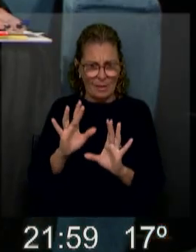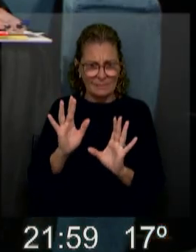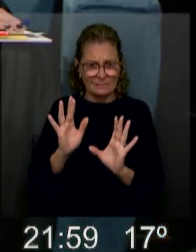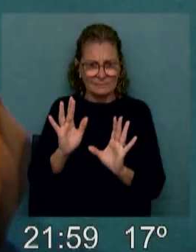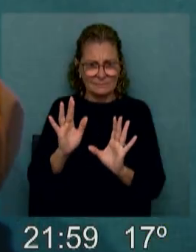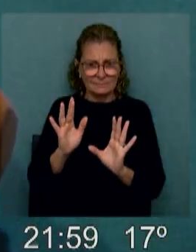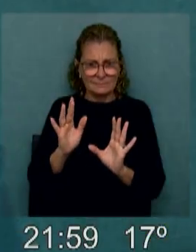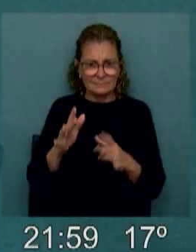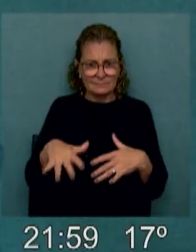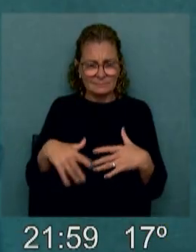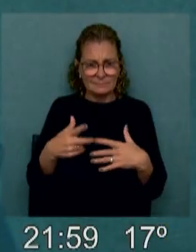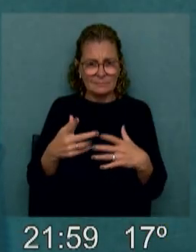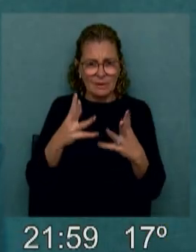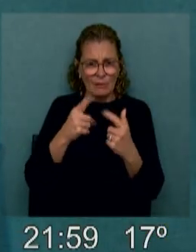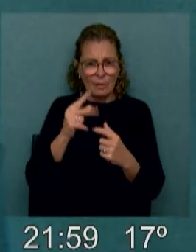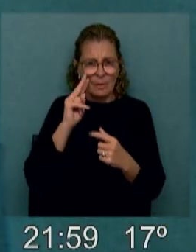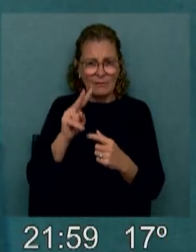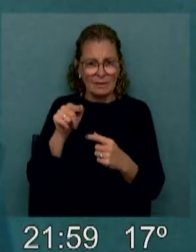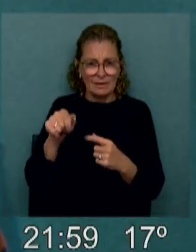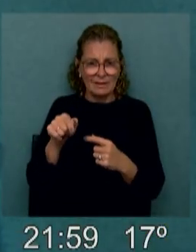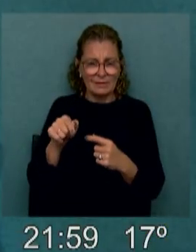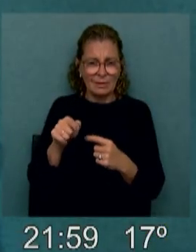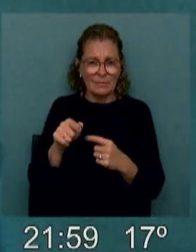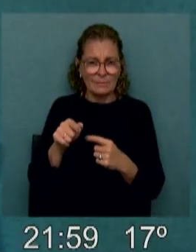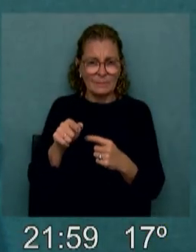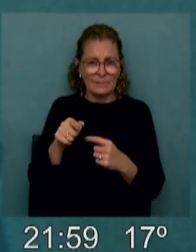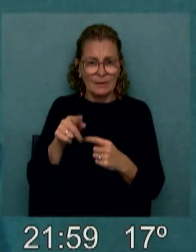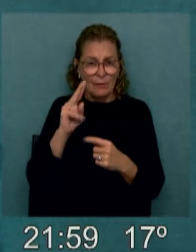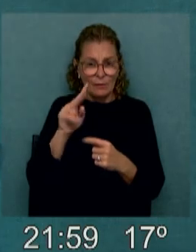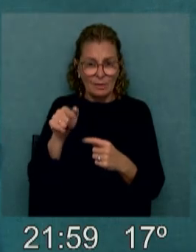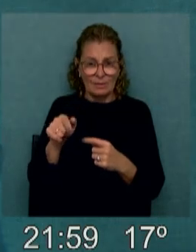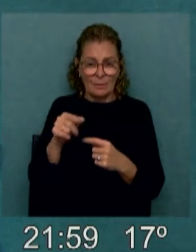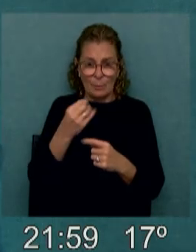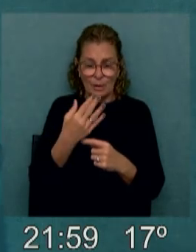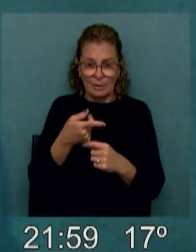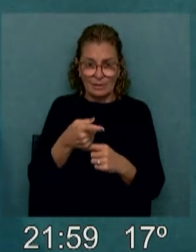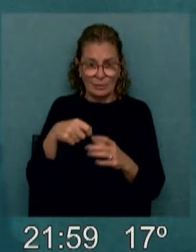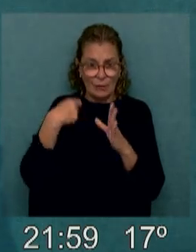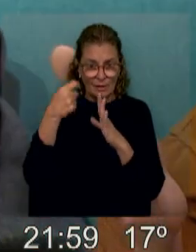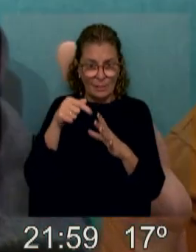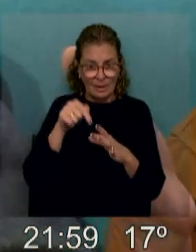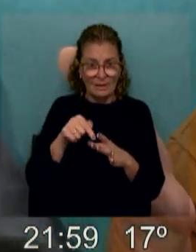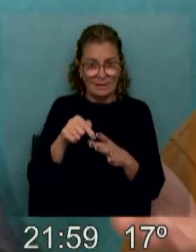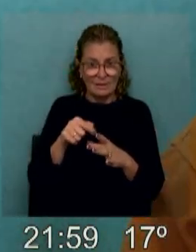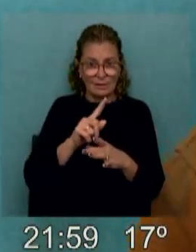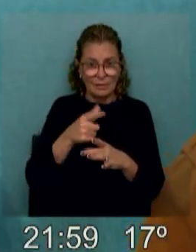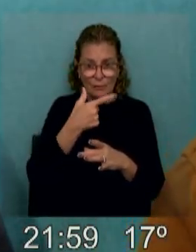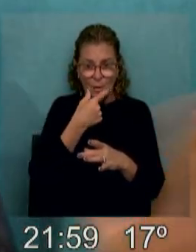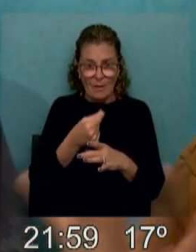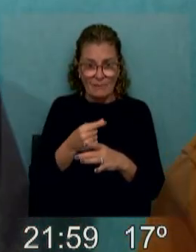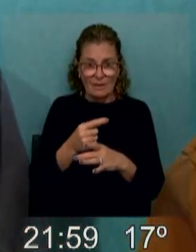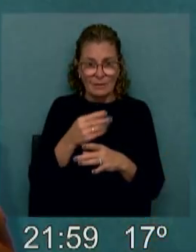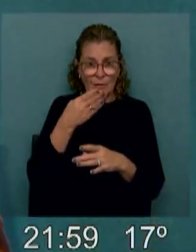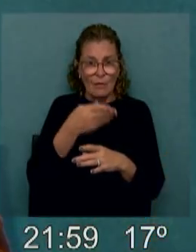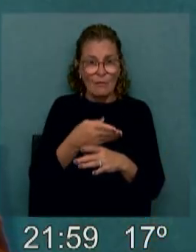tan suelto de cuerpo. La visión la tuvieron ellos, vamos a decir la cosa como fue. O sea, ellos vieron eso y dijeron, tenemos el video para eso. No